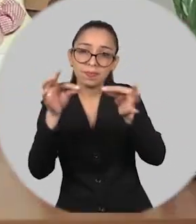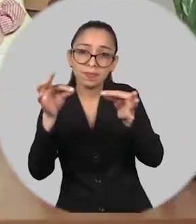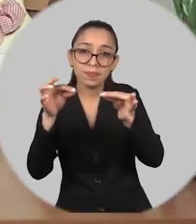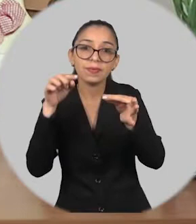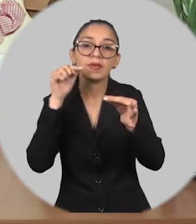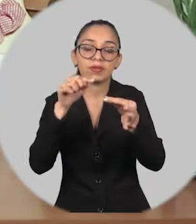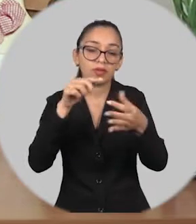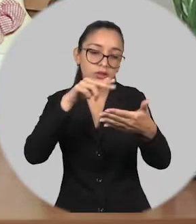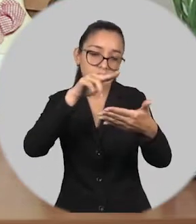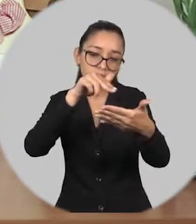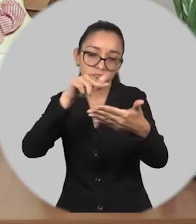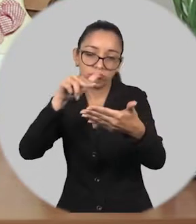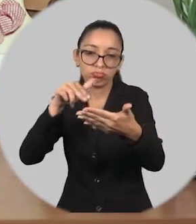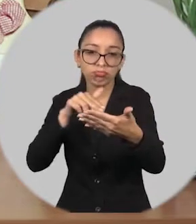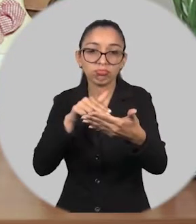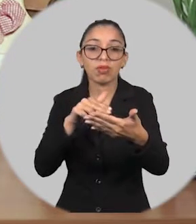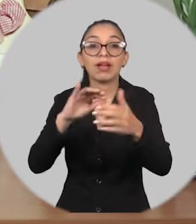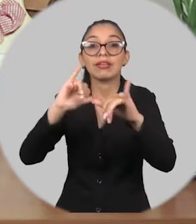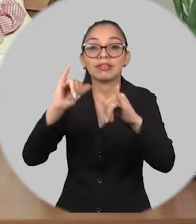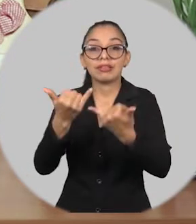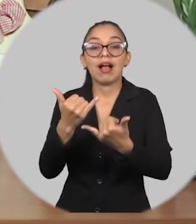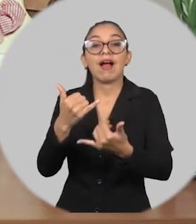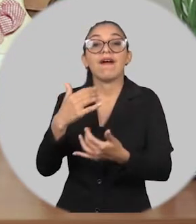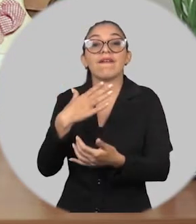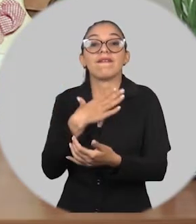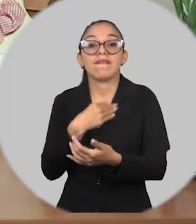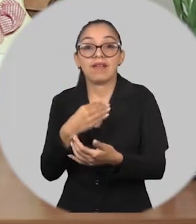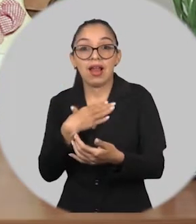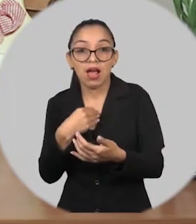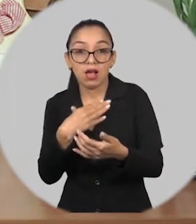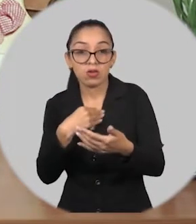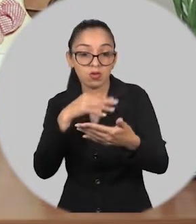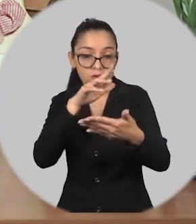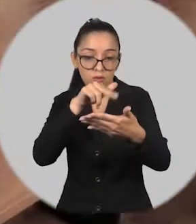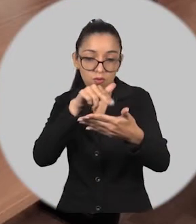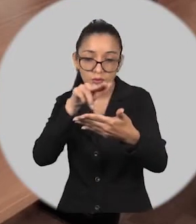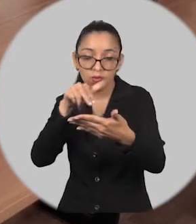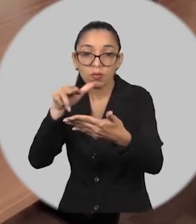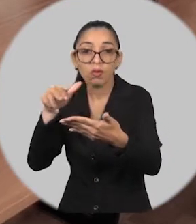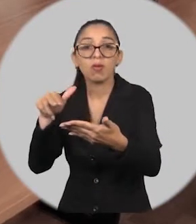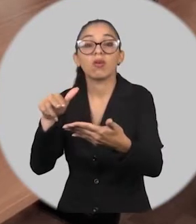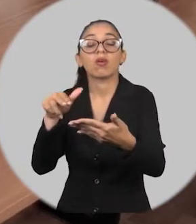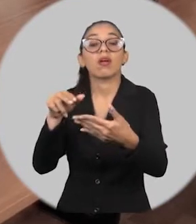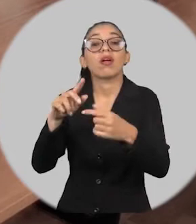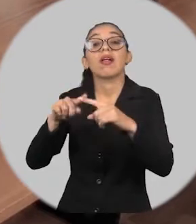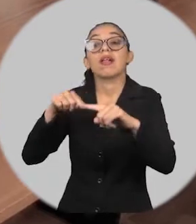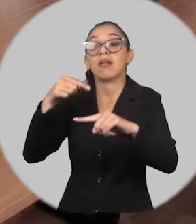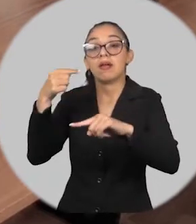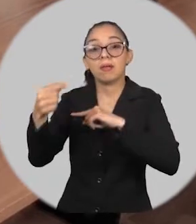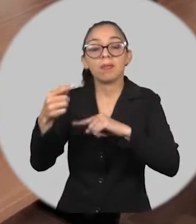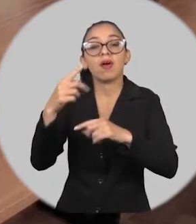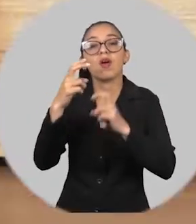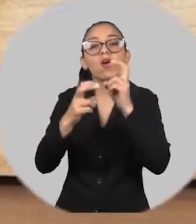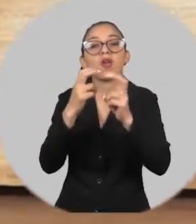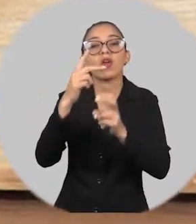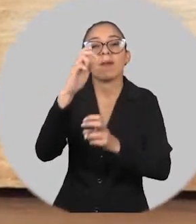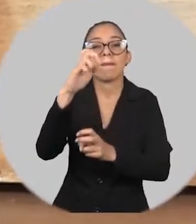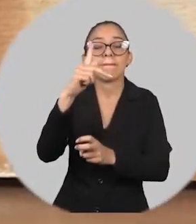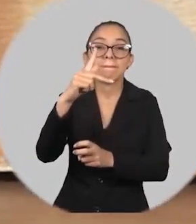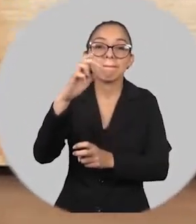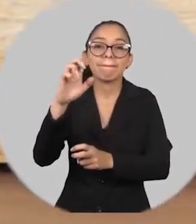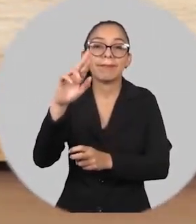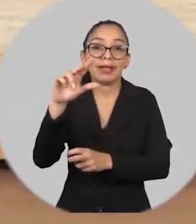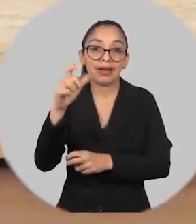usamos y acá ya tengo una mano. Del blanco, puse una mano del blanco y ahora voy directamente con el color pérola.